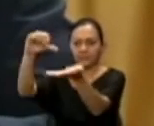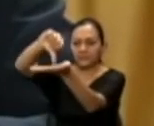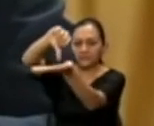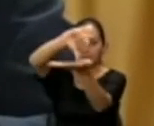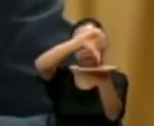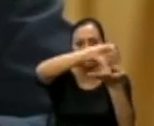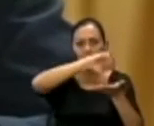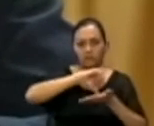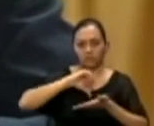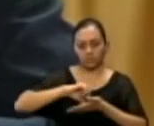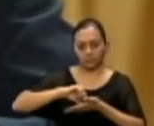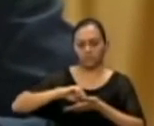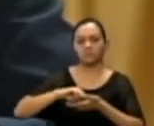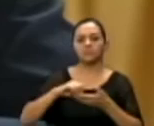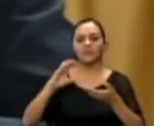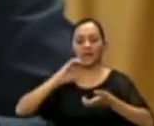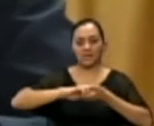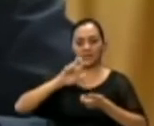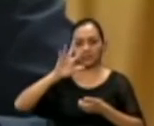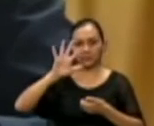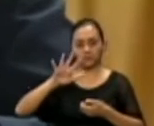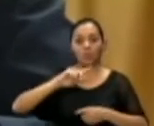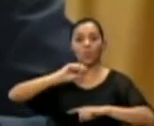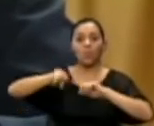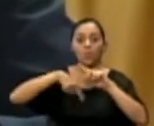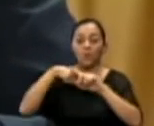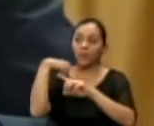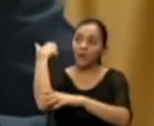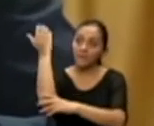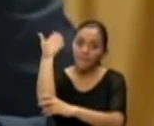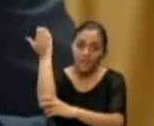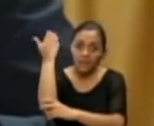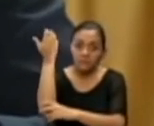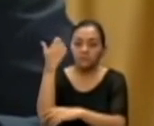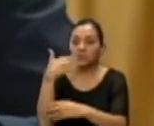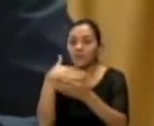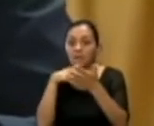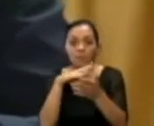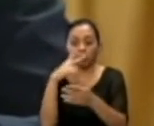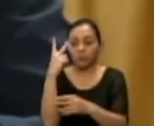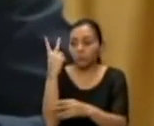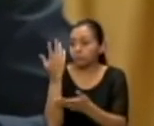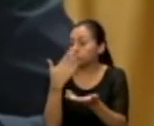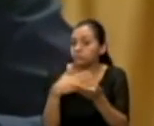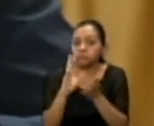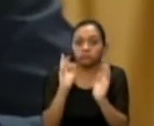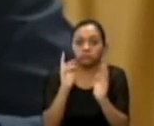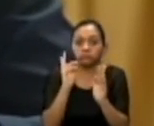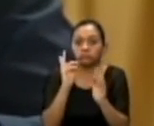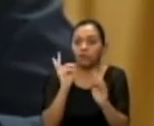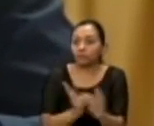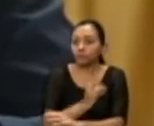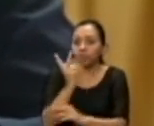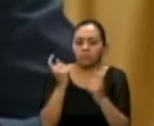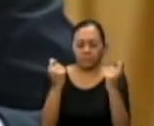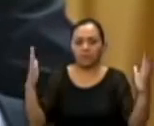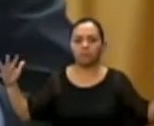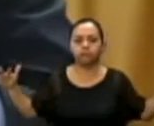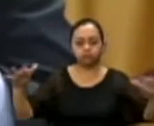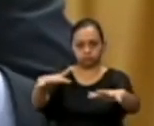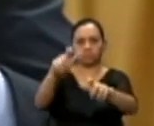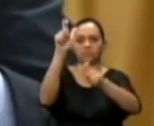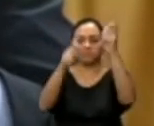la organización de base de alianza país para que en caso de emergencia como les diga el país en dos horas respetemos la plaza grande o sea hay que